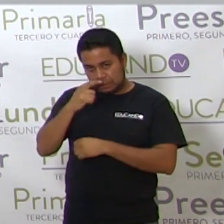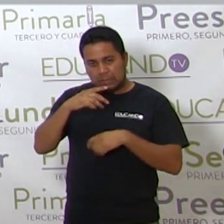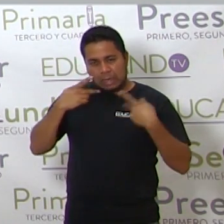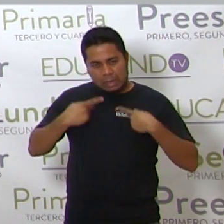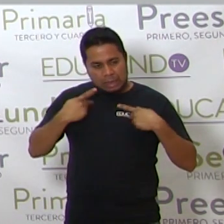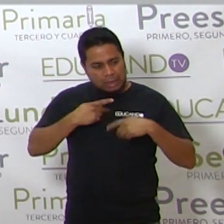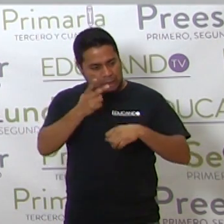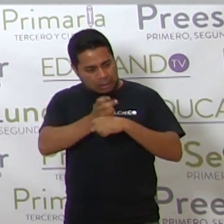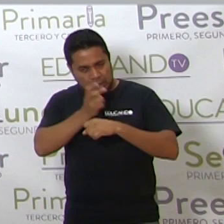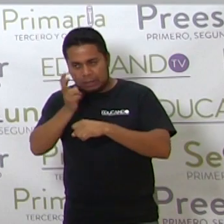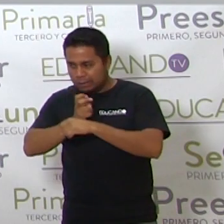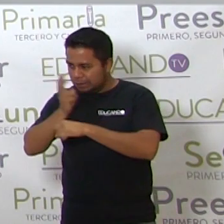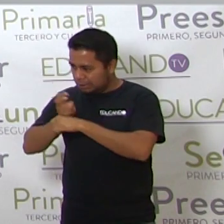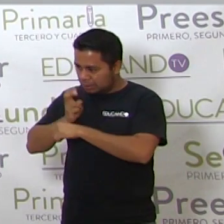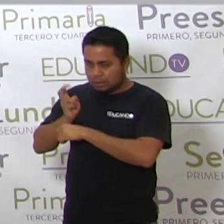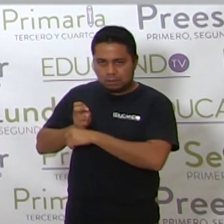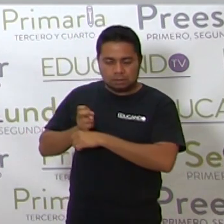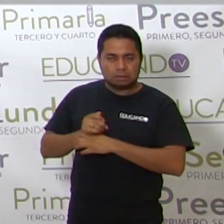bien